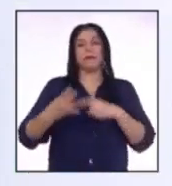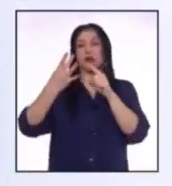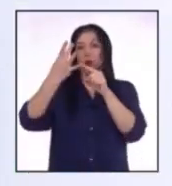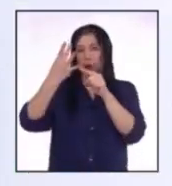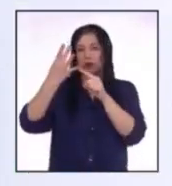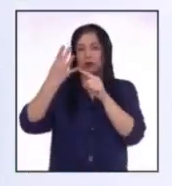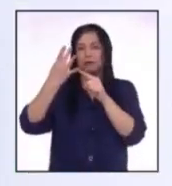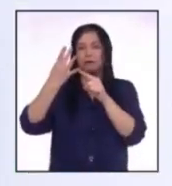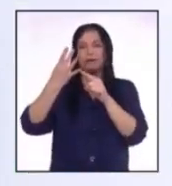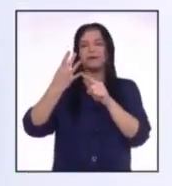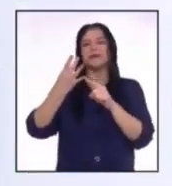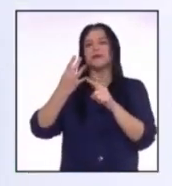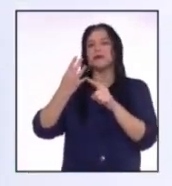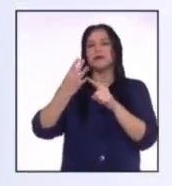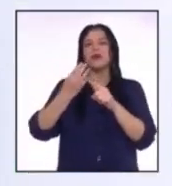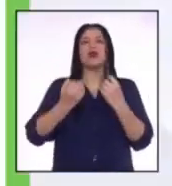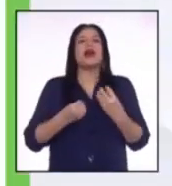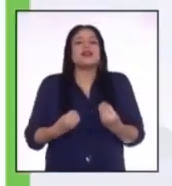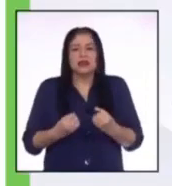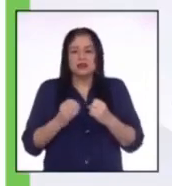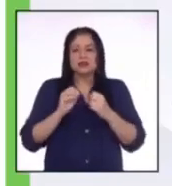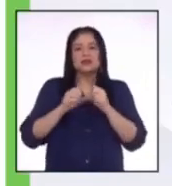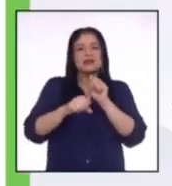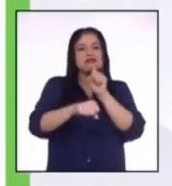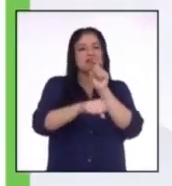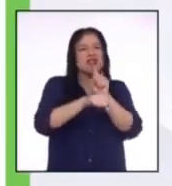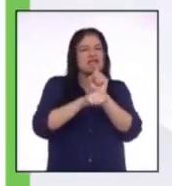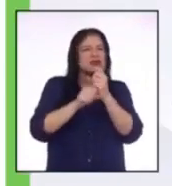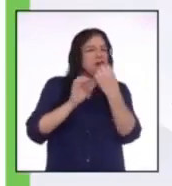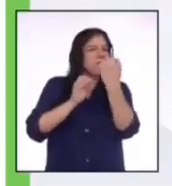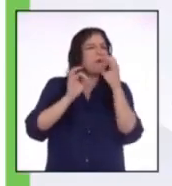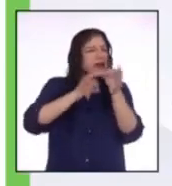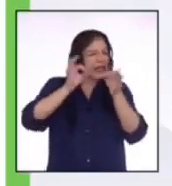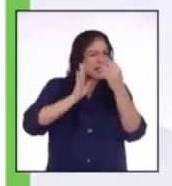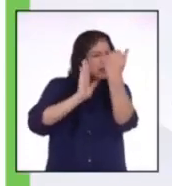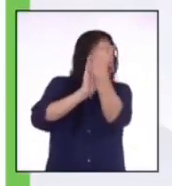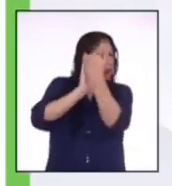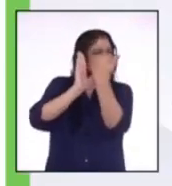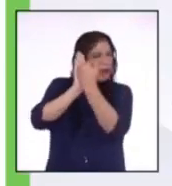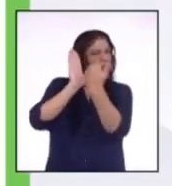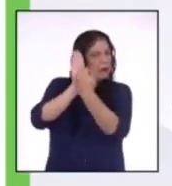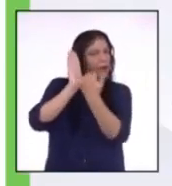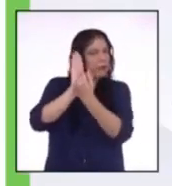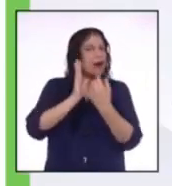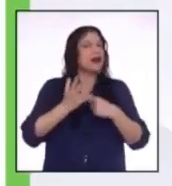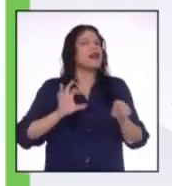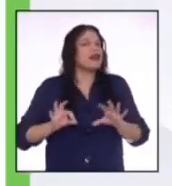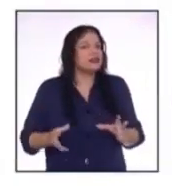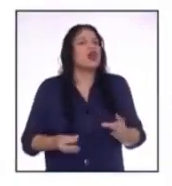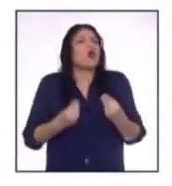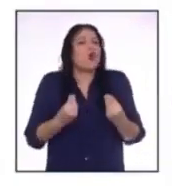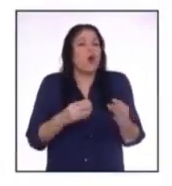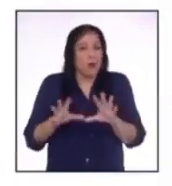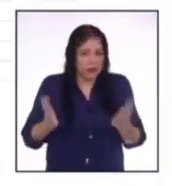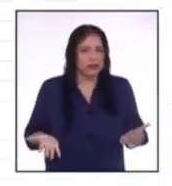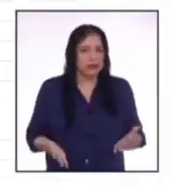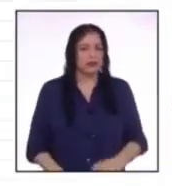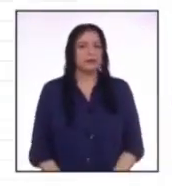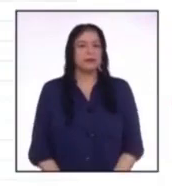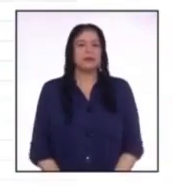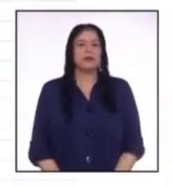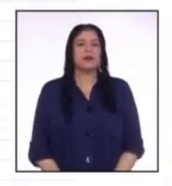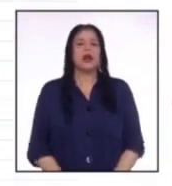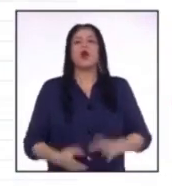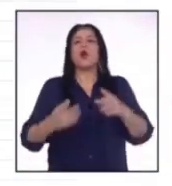4 respecto a las instrucciones aquí redactamos todas las indicaciones o instrucciones a realizar